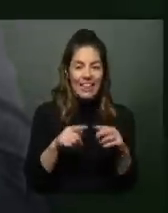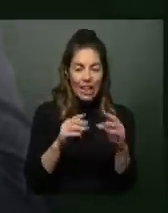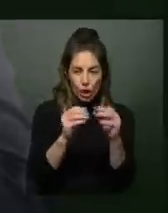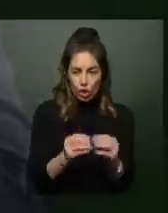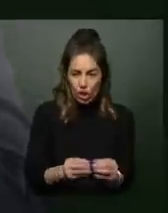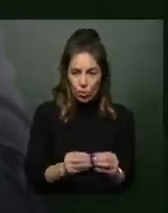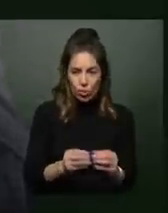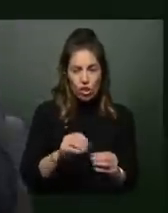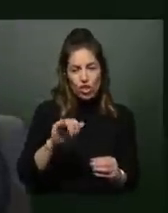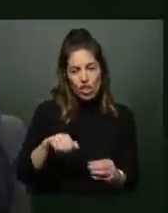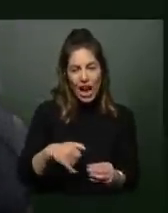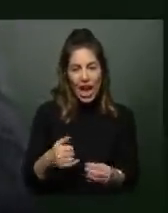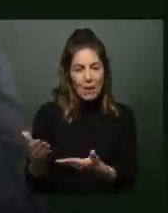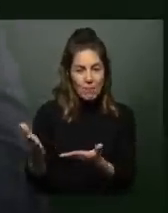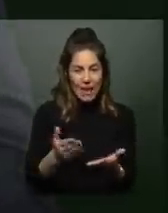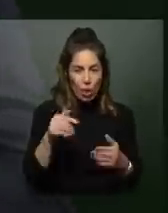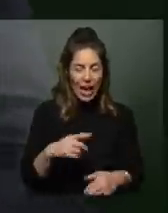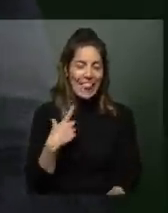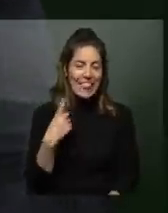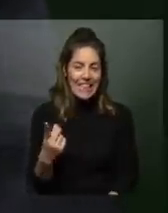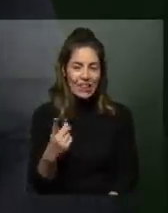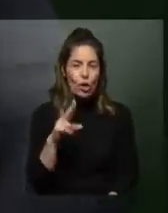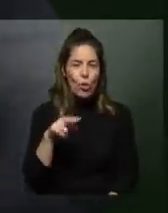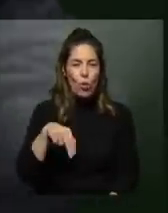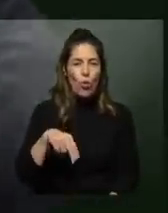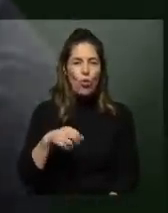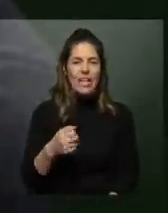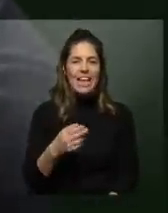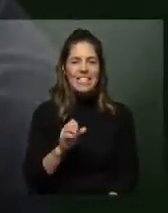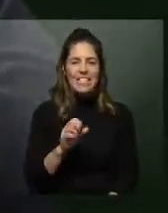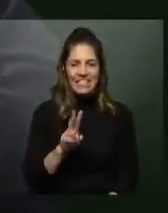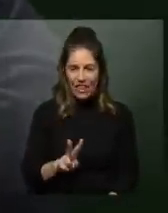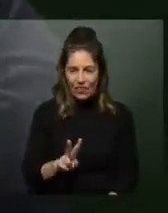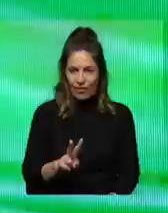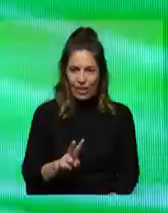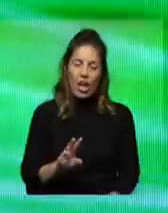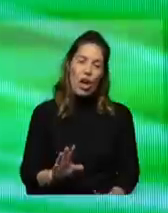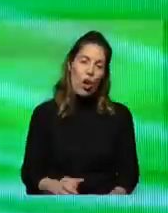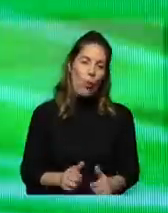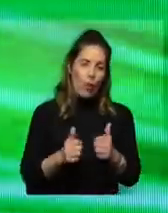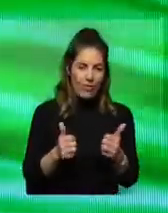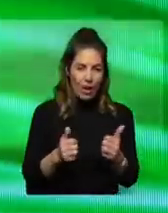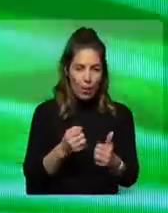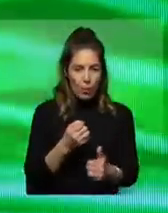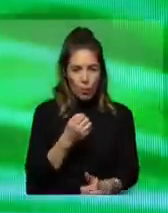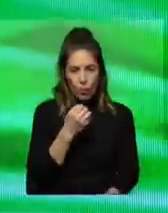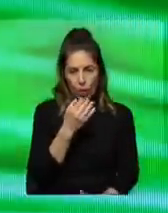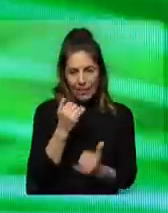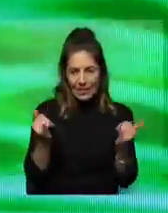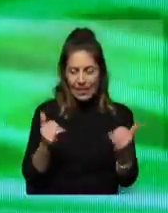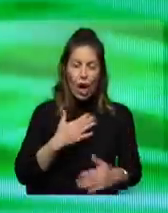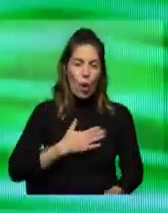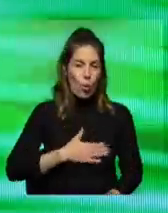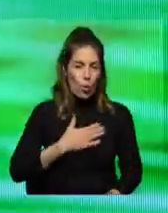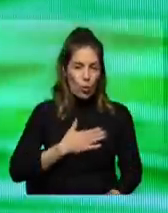ya está con nosotros el director de una sede Mauricio Viera Viera cómo le va Buen día Bienvenido un gusto un placer que